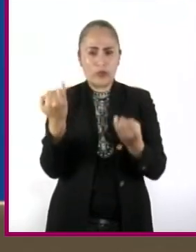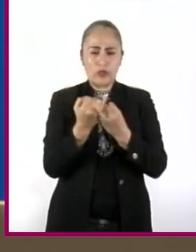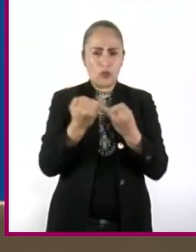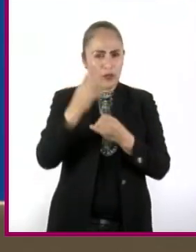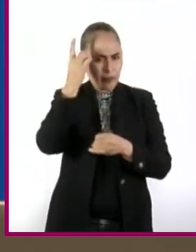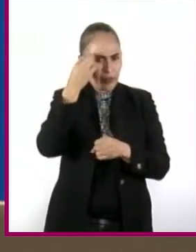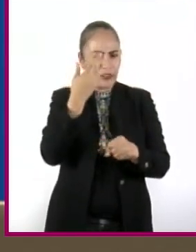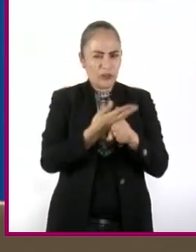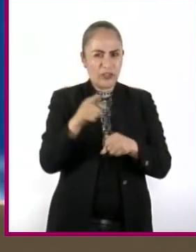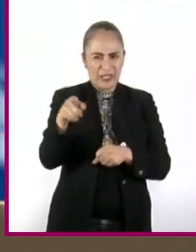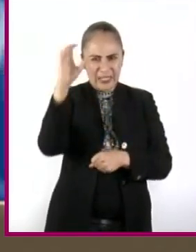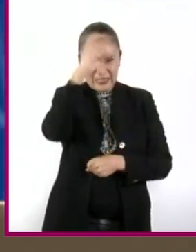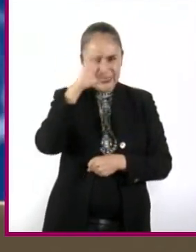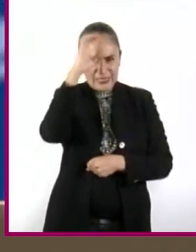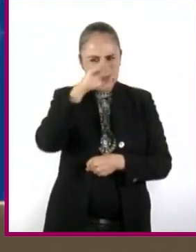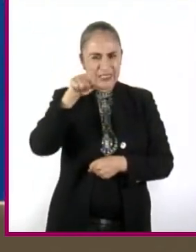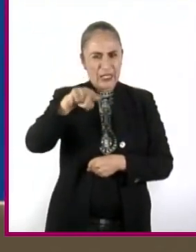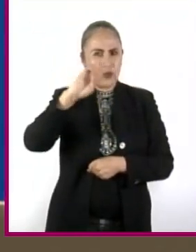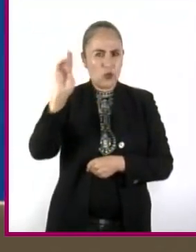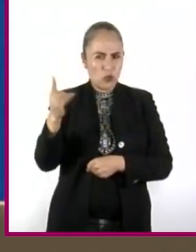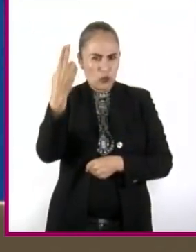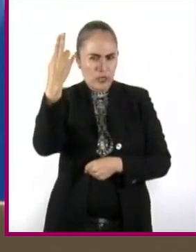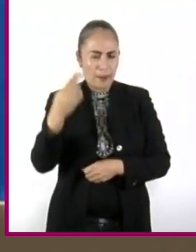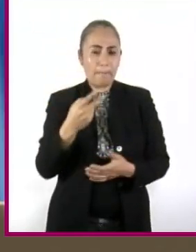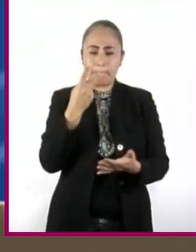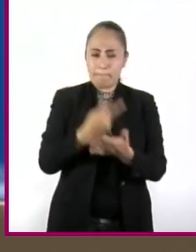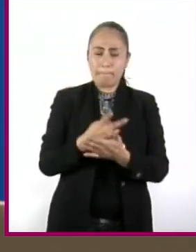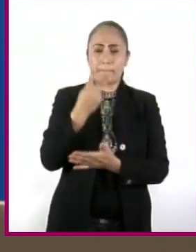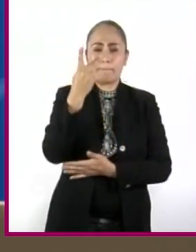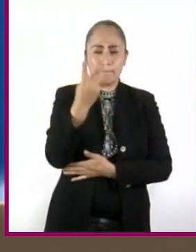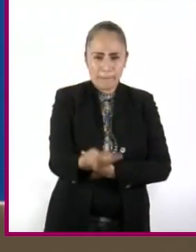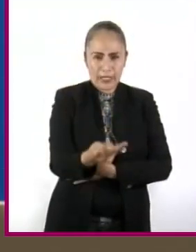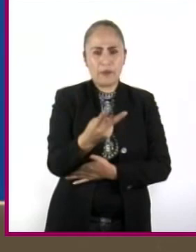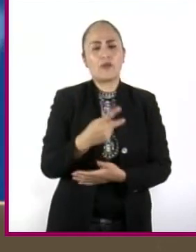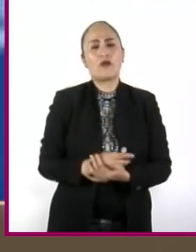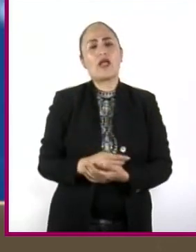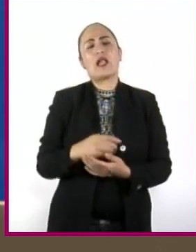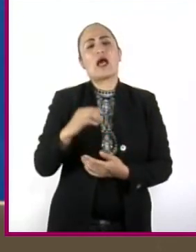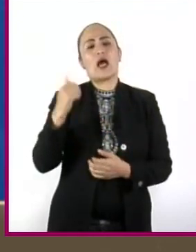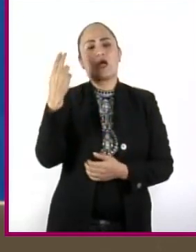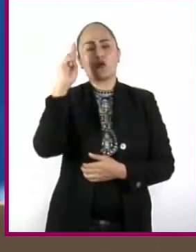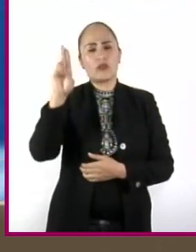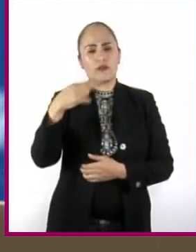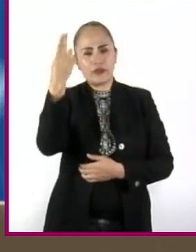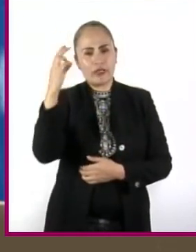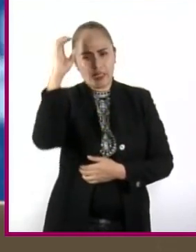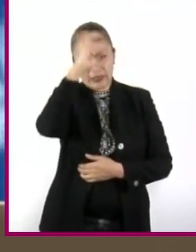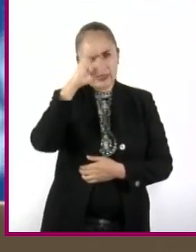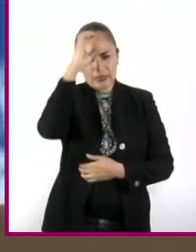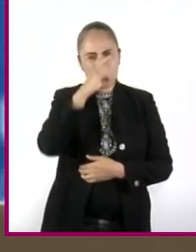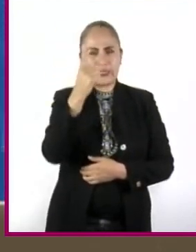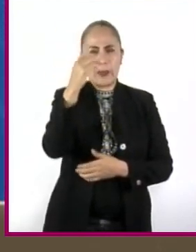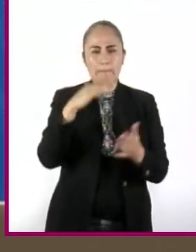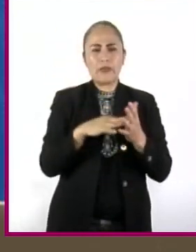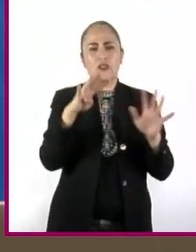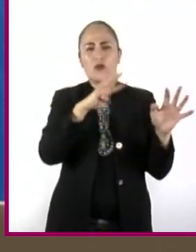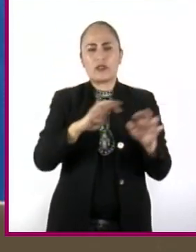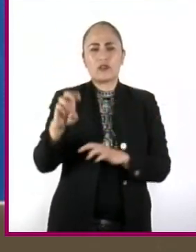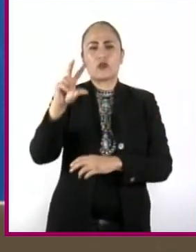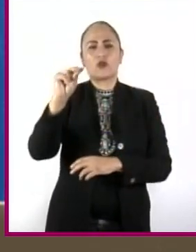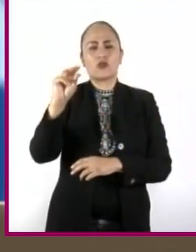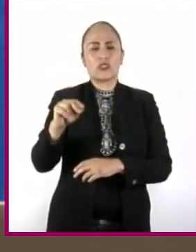Nucleares de la UNAM. Ha recibido el premio a la Academia Mexicana de Ciencias en 1989, el